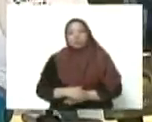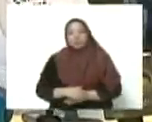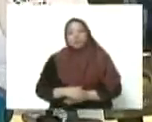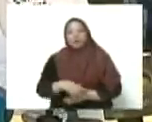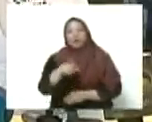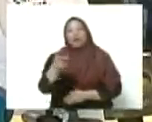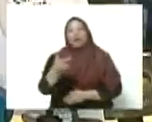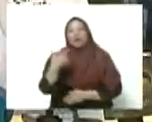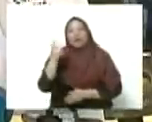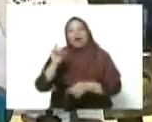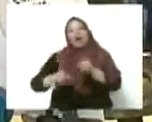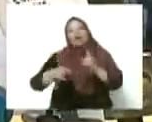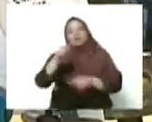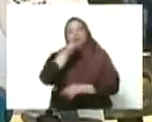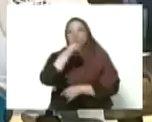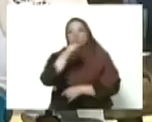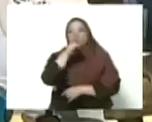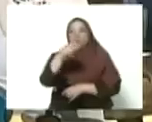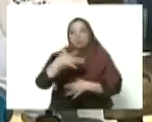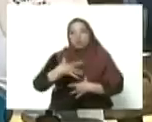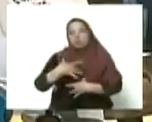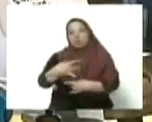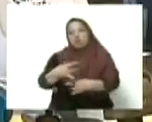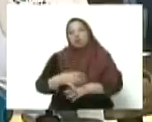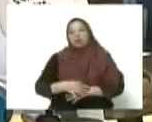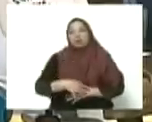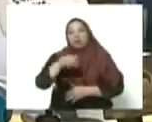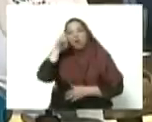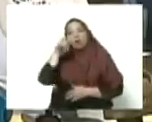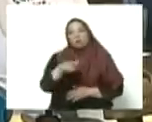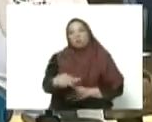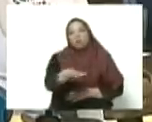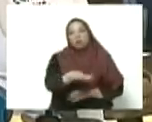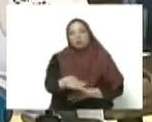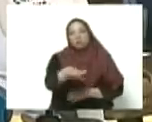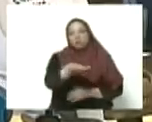ese sentido alguna información de interés para el pueblo.